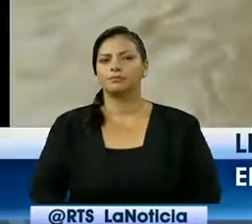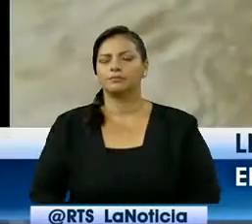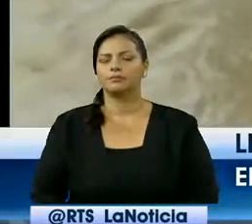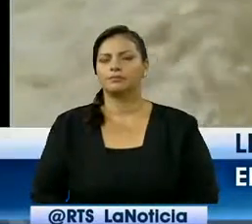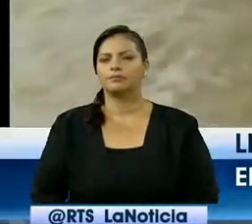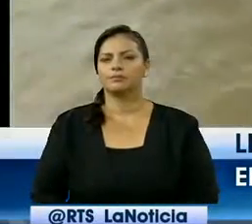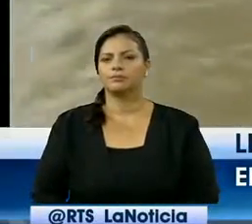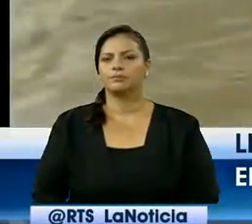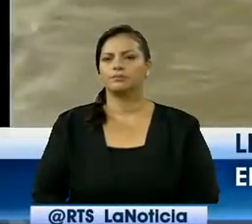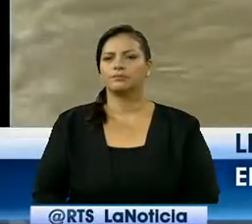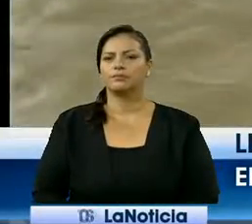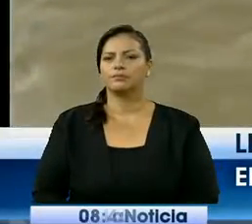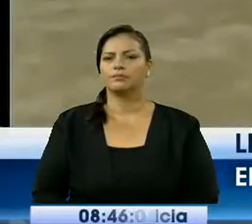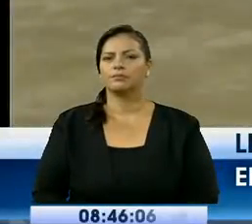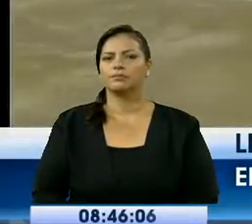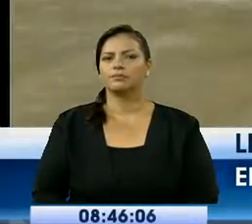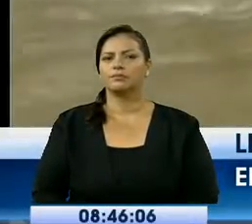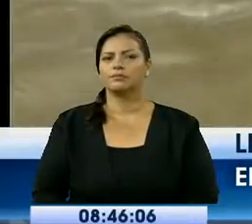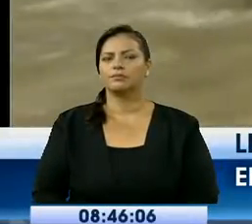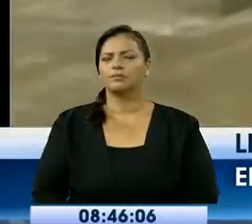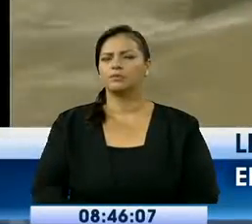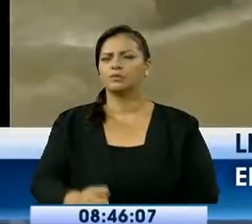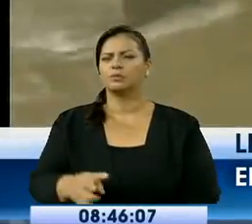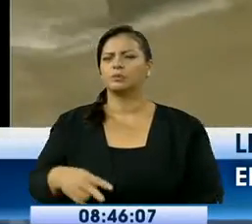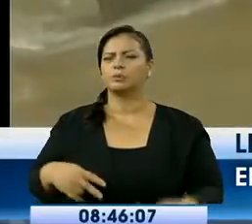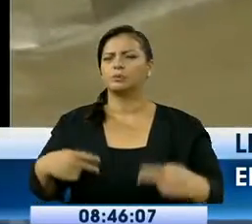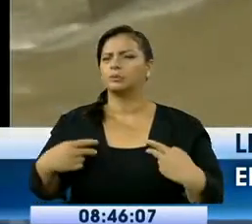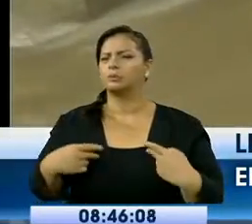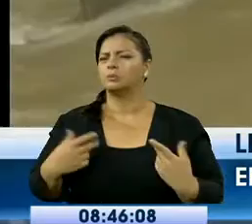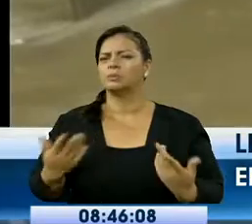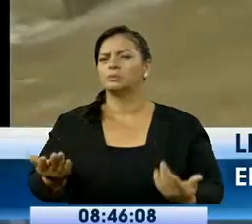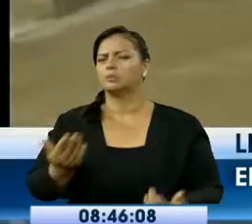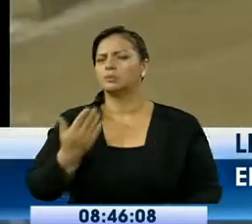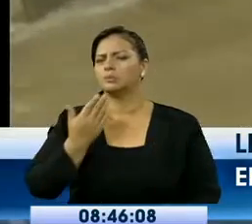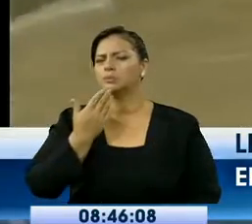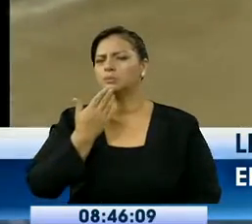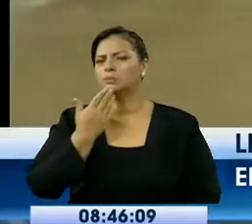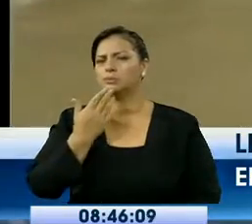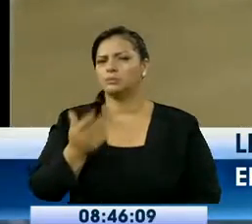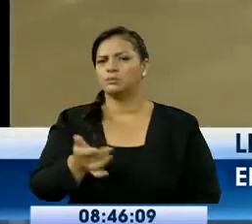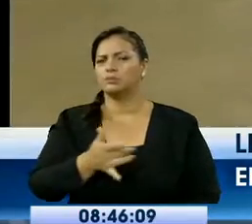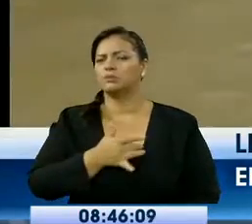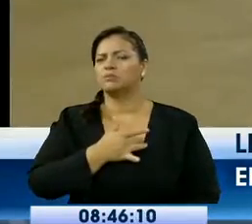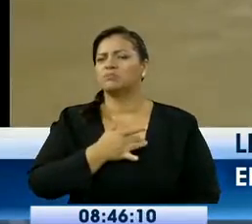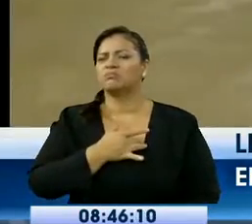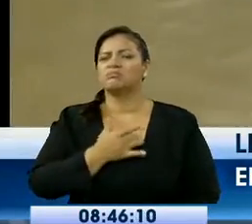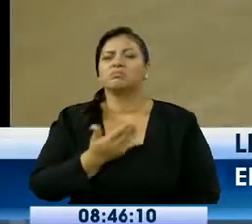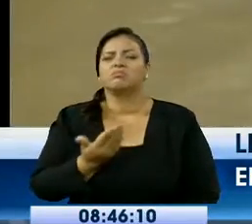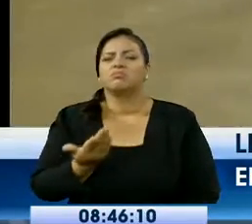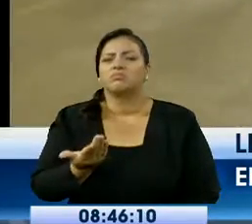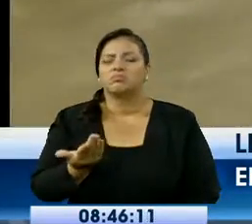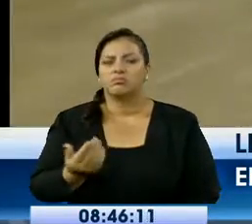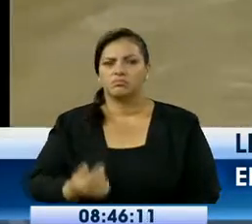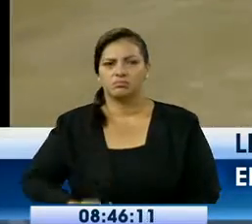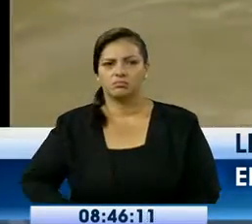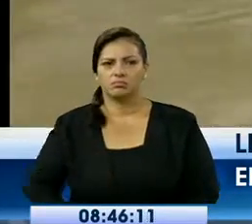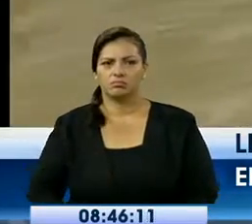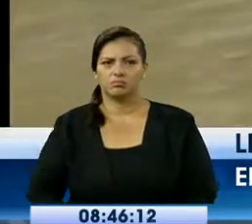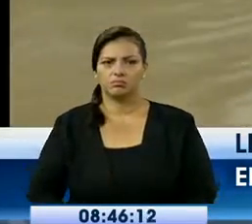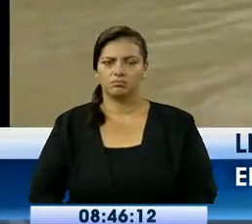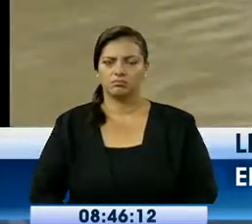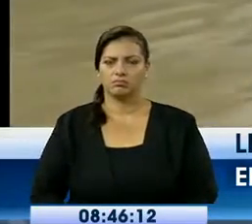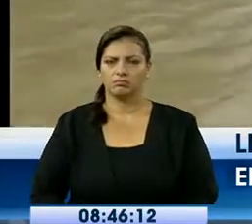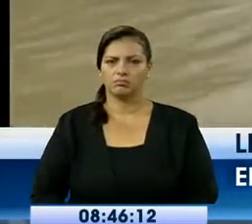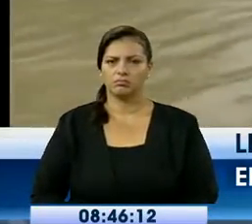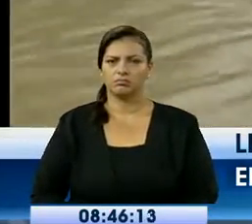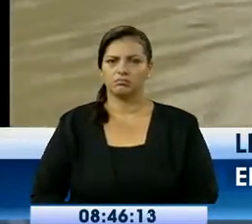también cómo les toca vivir a ellos cada vez que llueve como lo está haciendo en estos instantes. A ver, por acá, la comunidad,